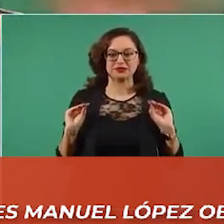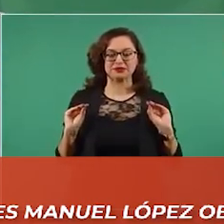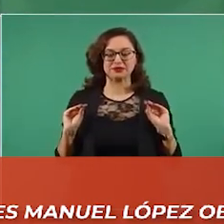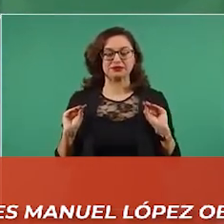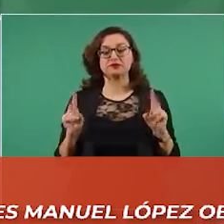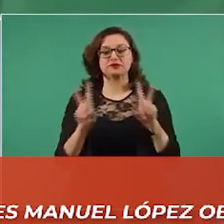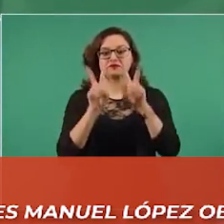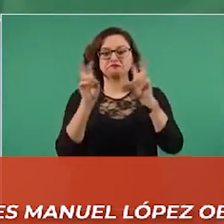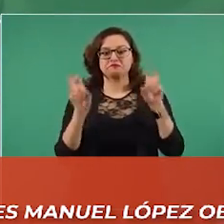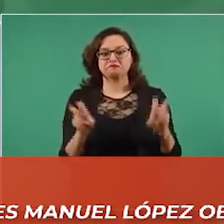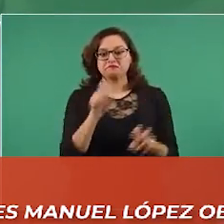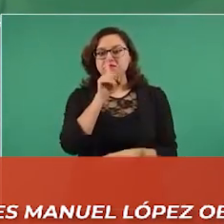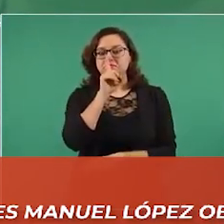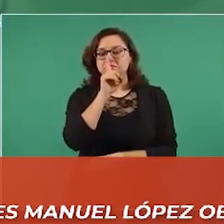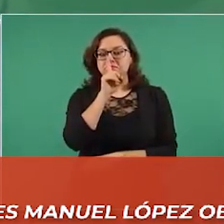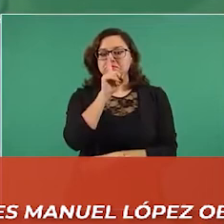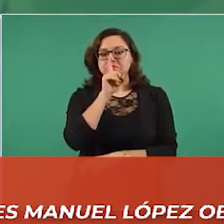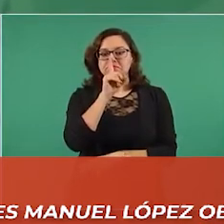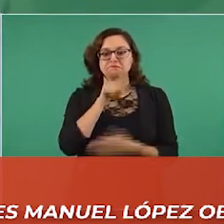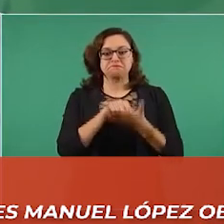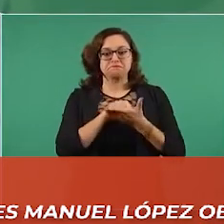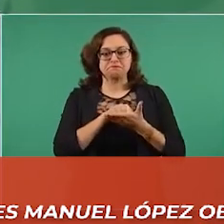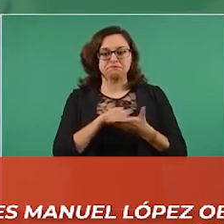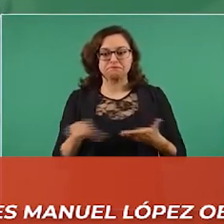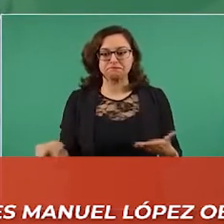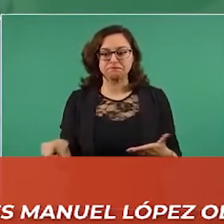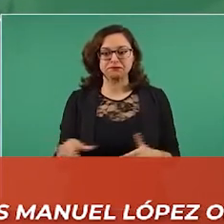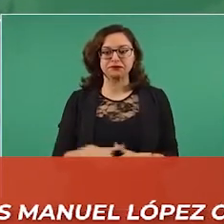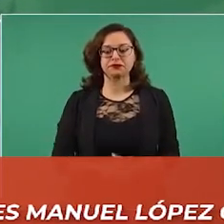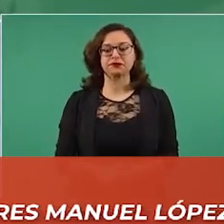sobre ese tema. Vedado,